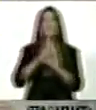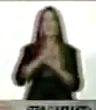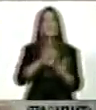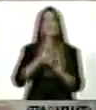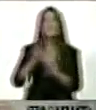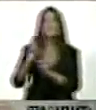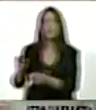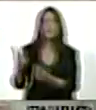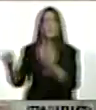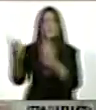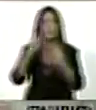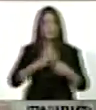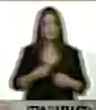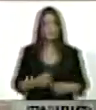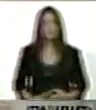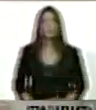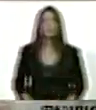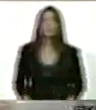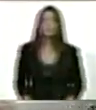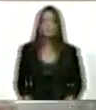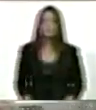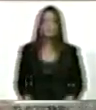gusto algunas preguntas.